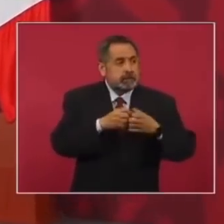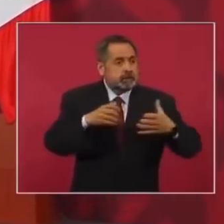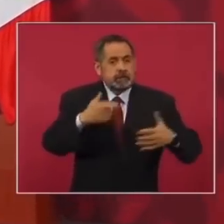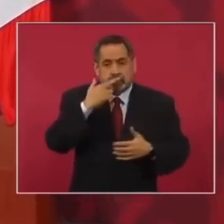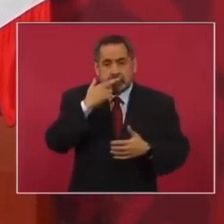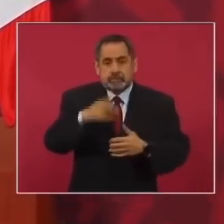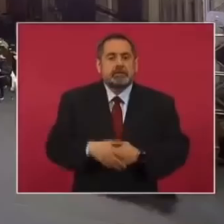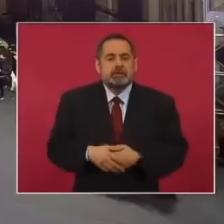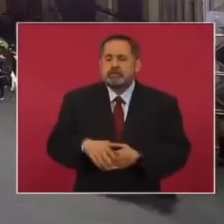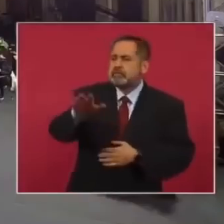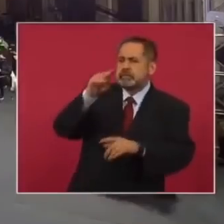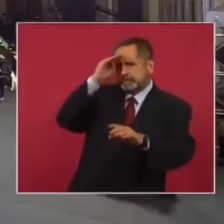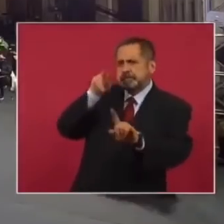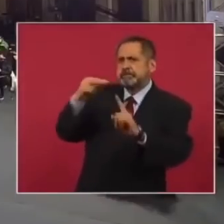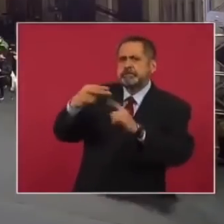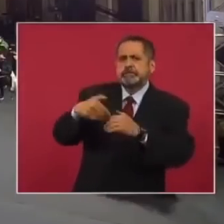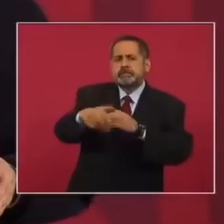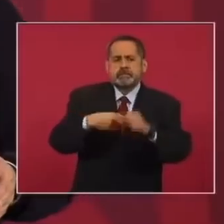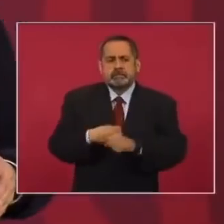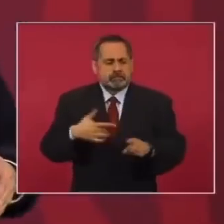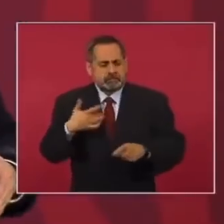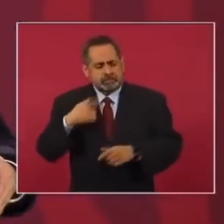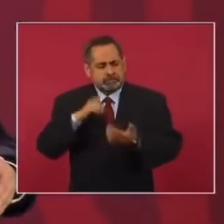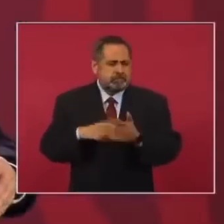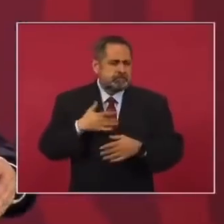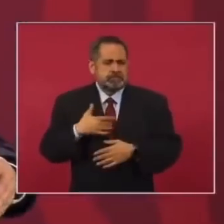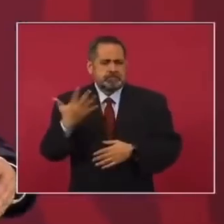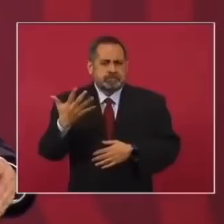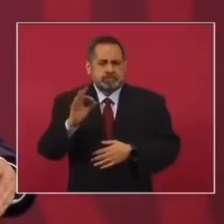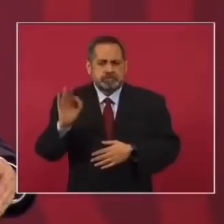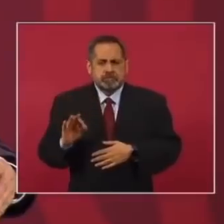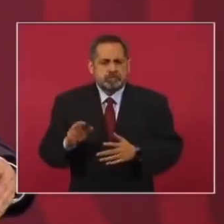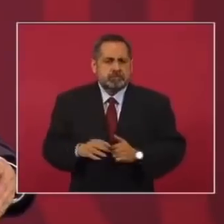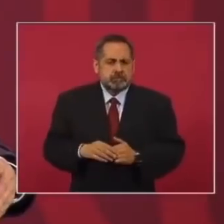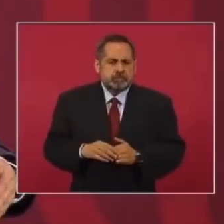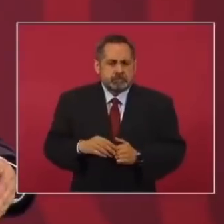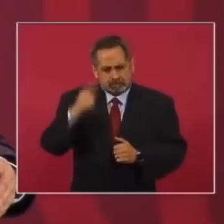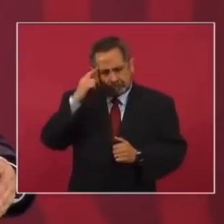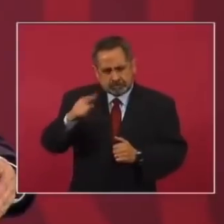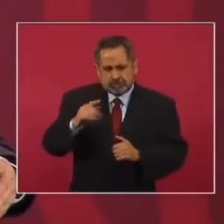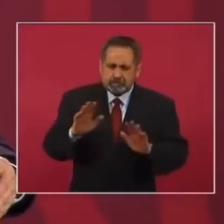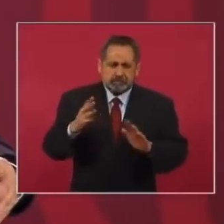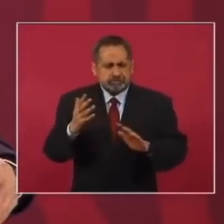¿Cuál es su perspectiva para este año? 5% para